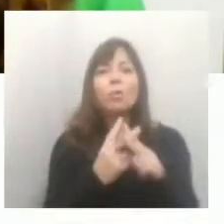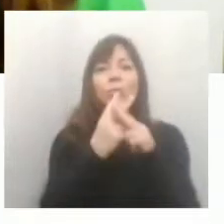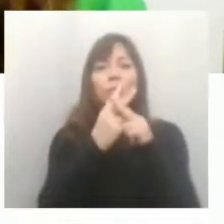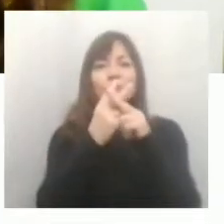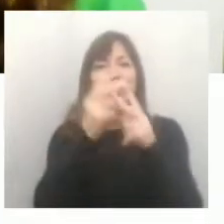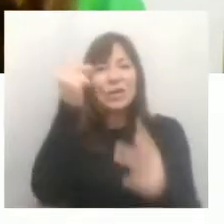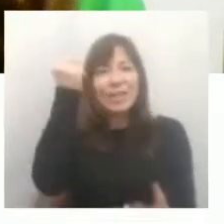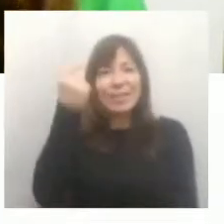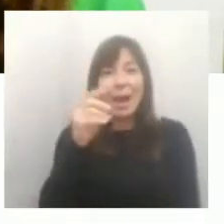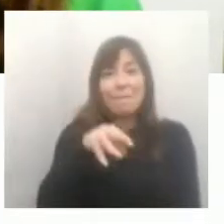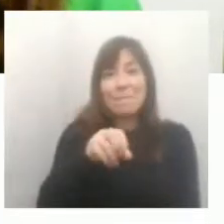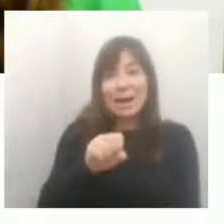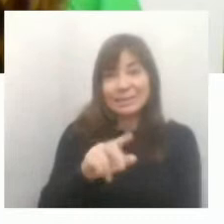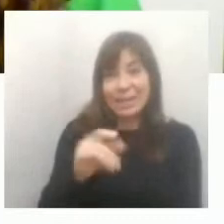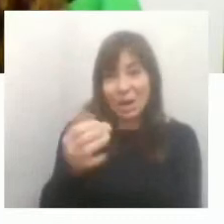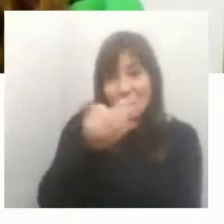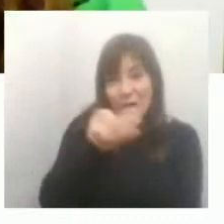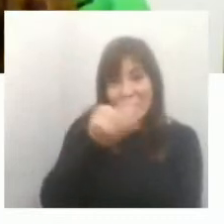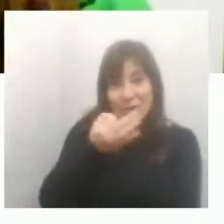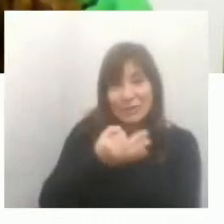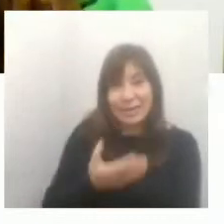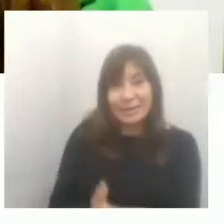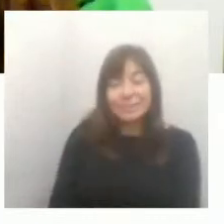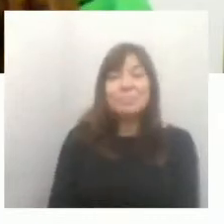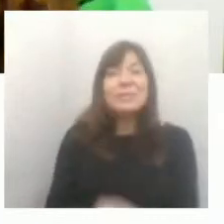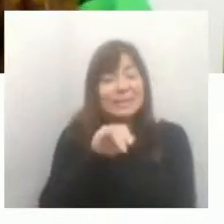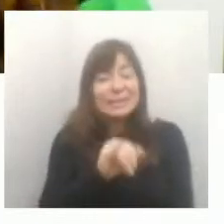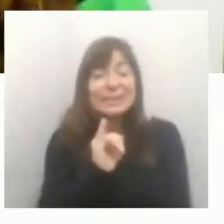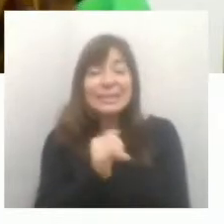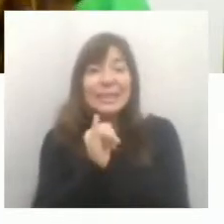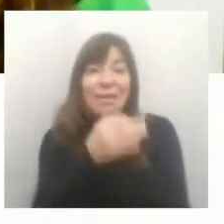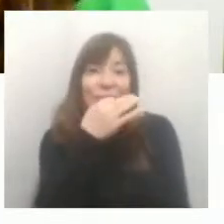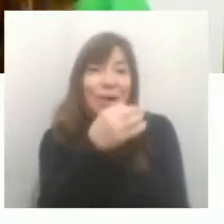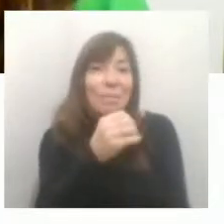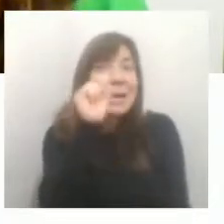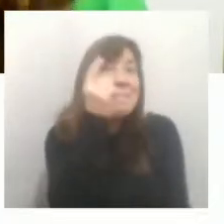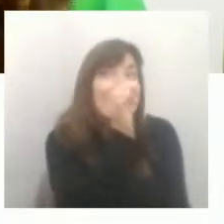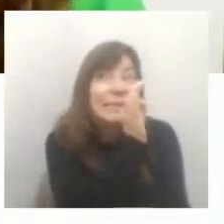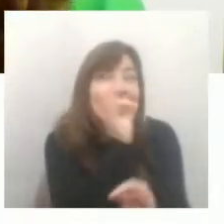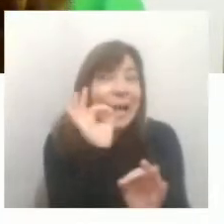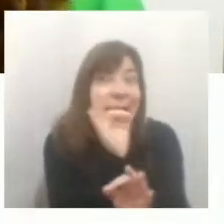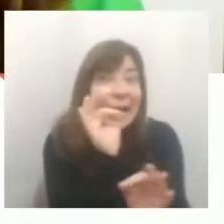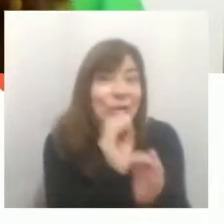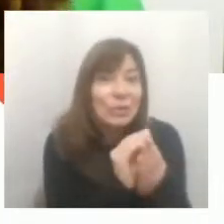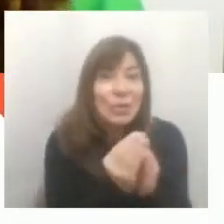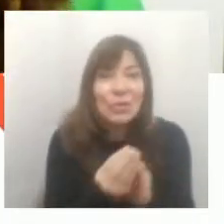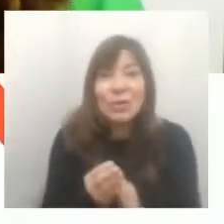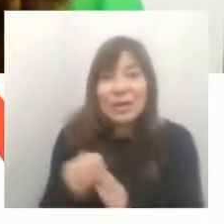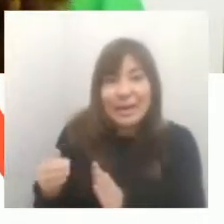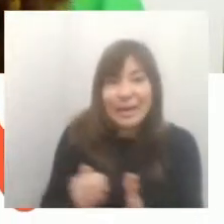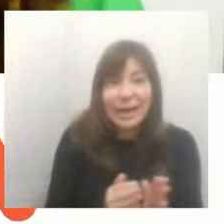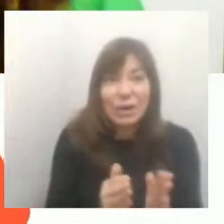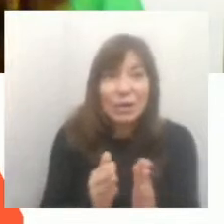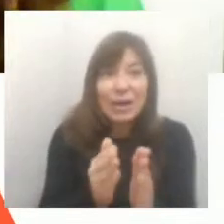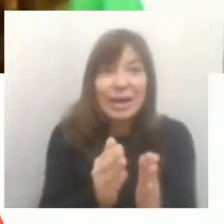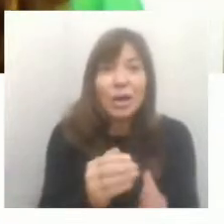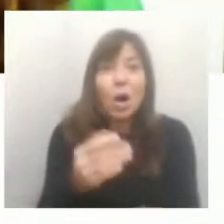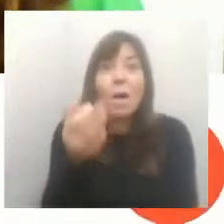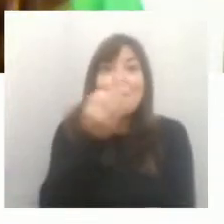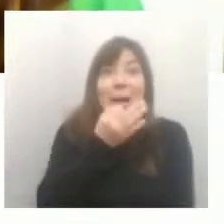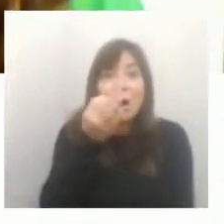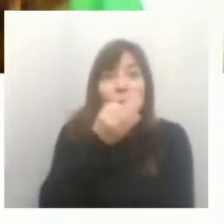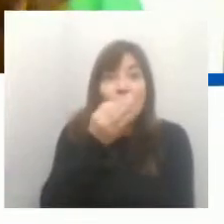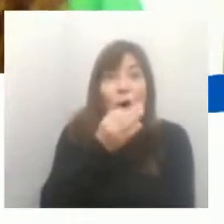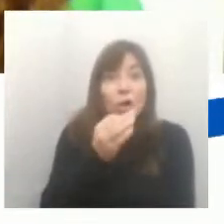Marcelo, ¿nos puedes contar un poquito? Sí, les voy a contar el primer secreto de este recorrido. Ya hay un secreto bien particular porque me lo contó